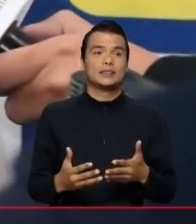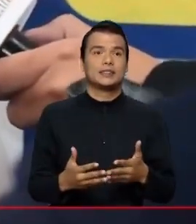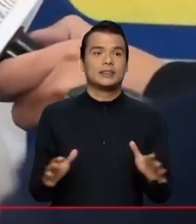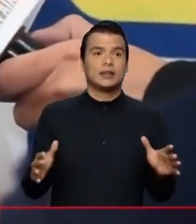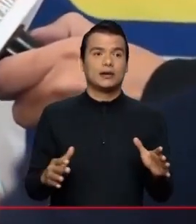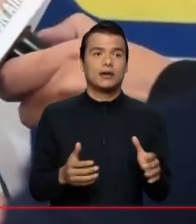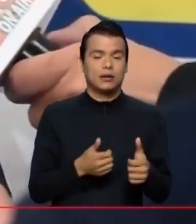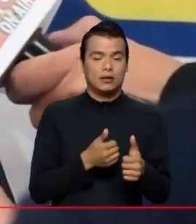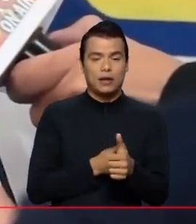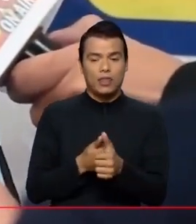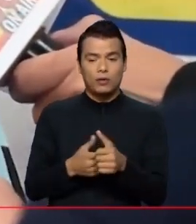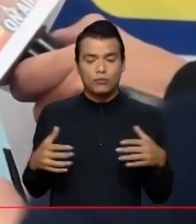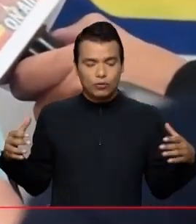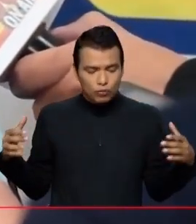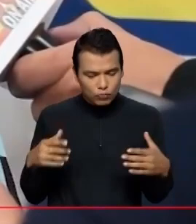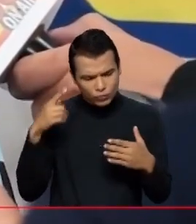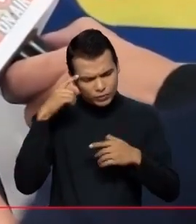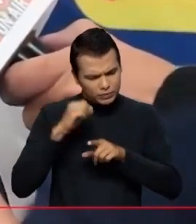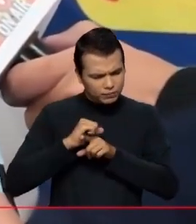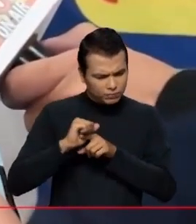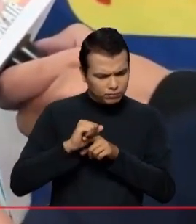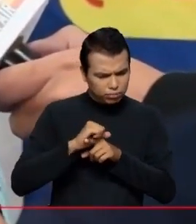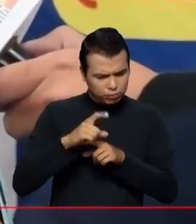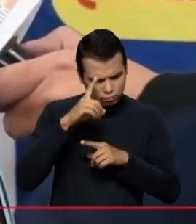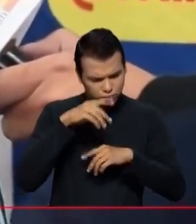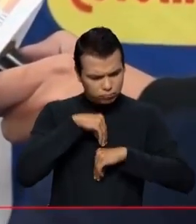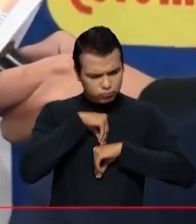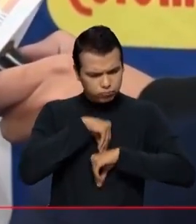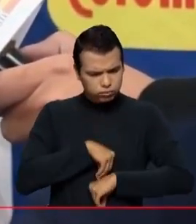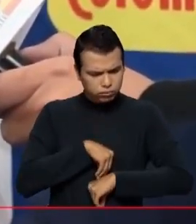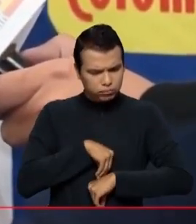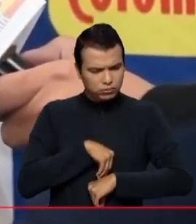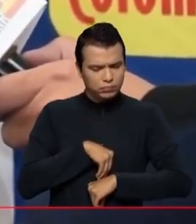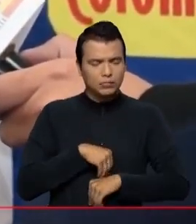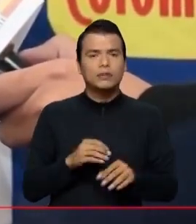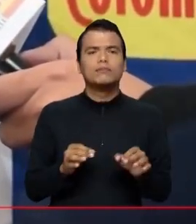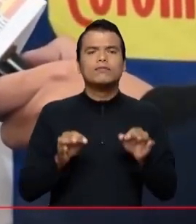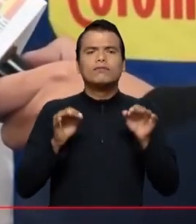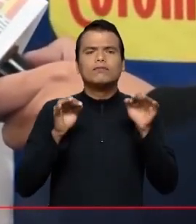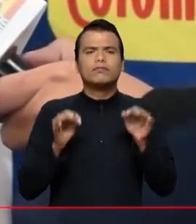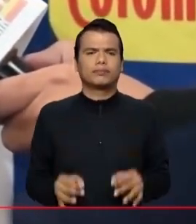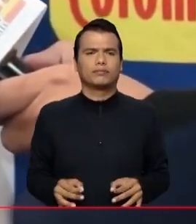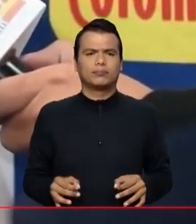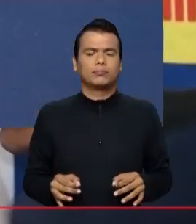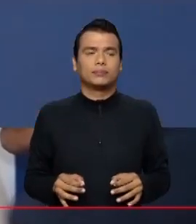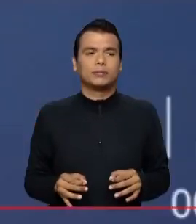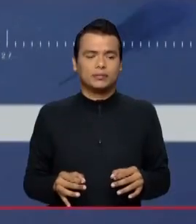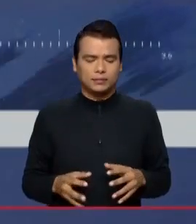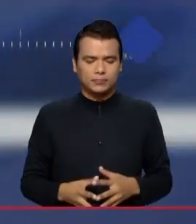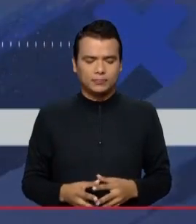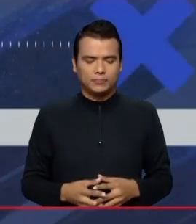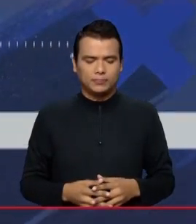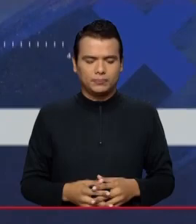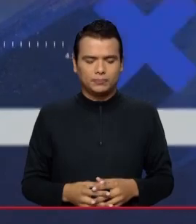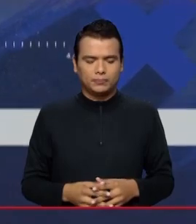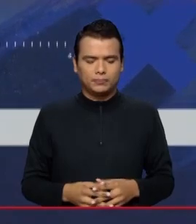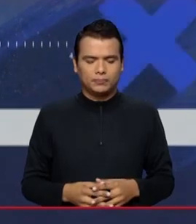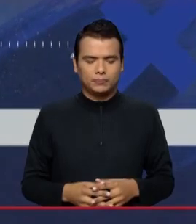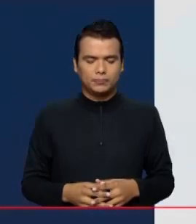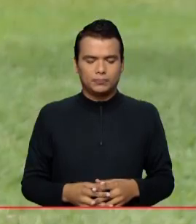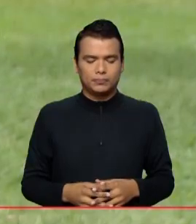una en su Club por la liga nos estamos preparando complementando con lo que nos piden acá en la selección